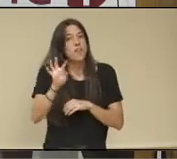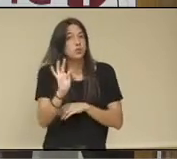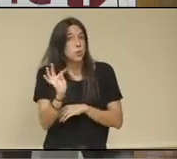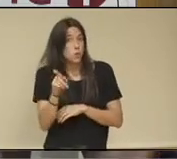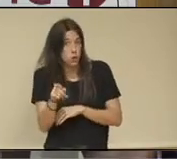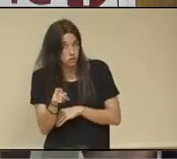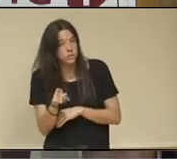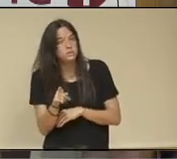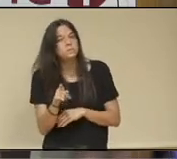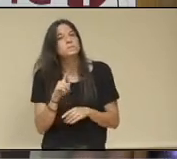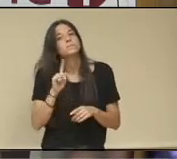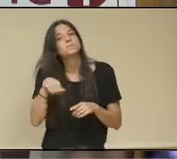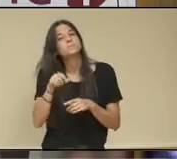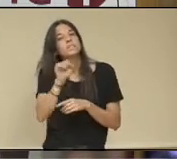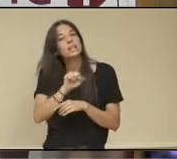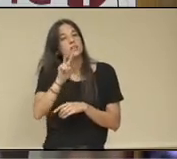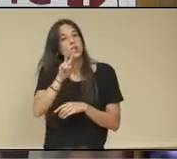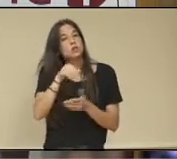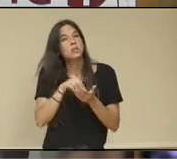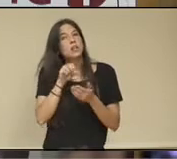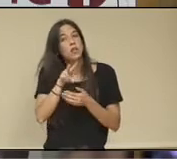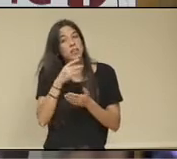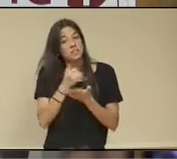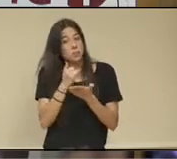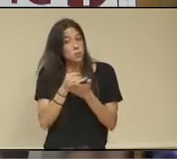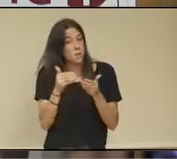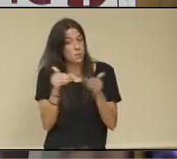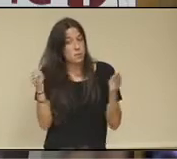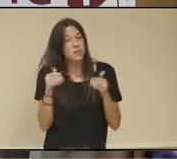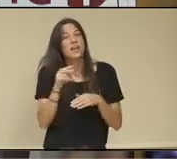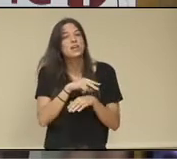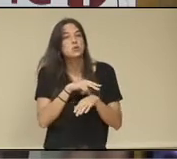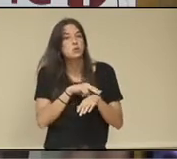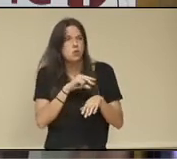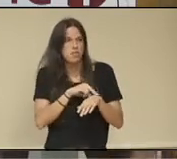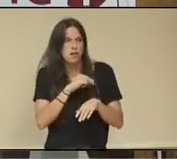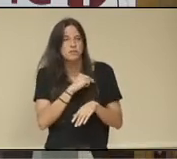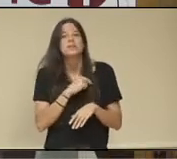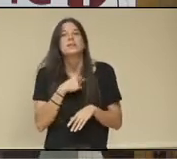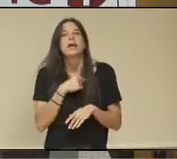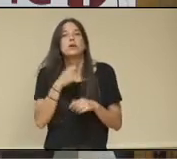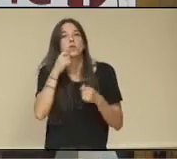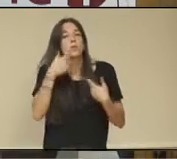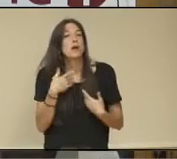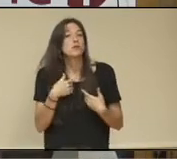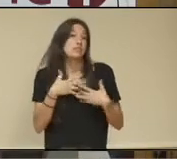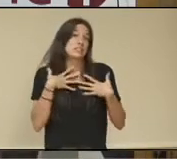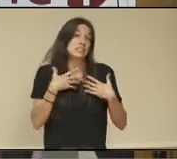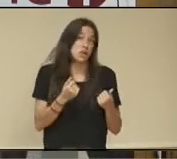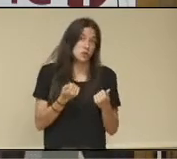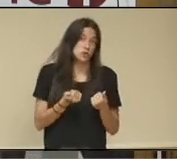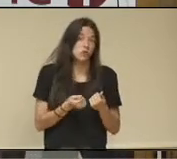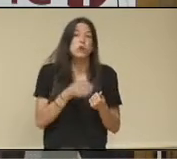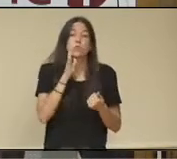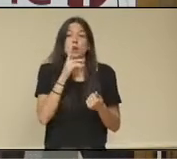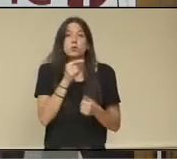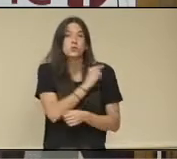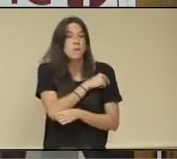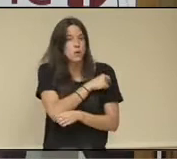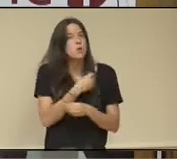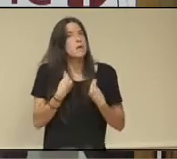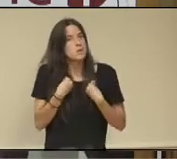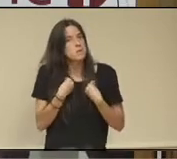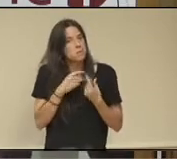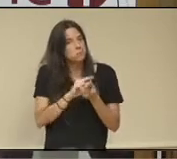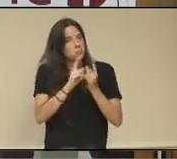por primera vez en el año 2012 en Suiza en humanos sanos. ¿Por qué? Porque es una vacuna viva atenuada y la seguridad la